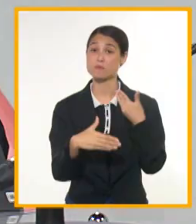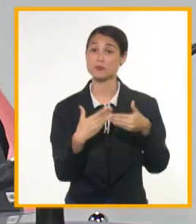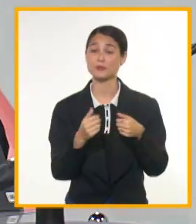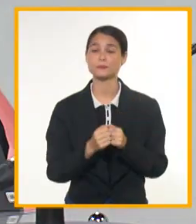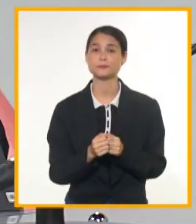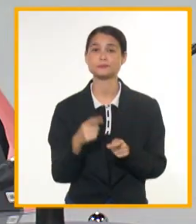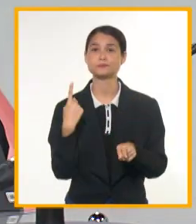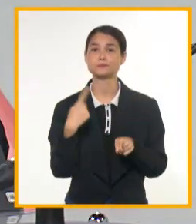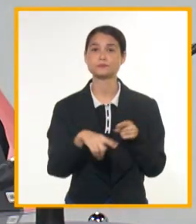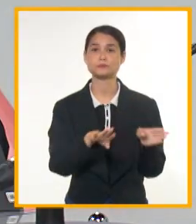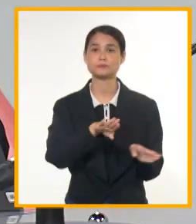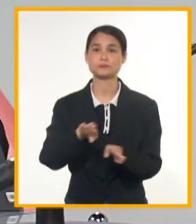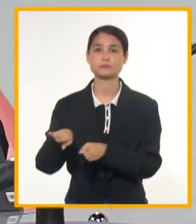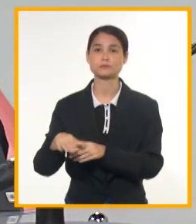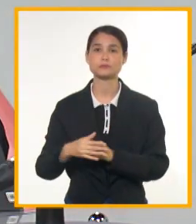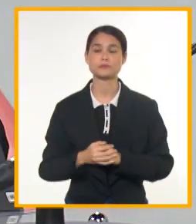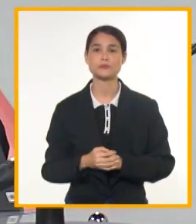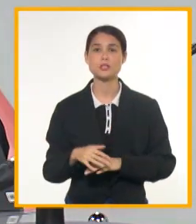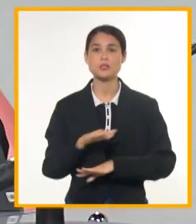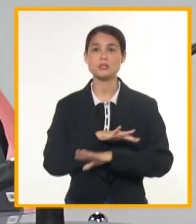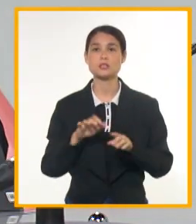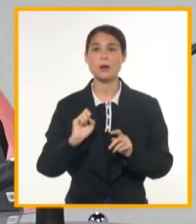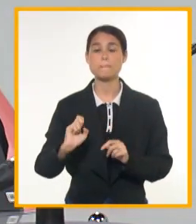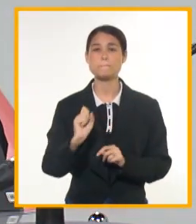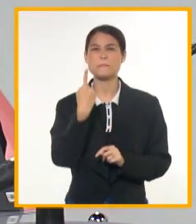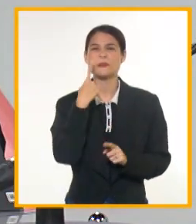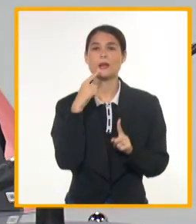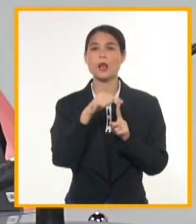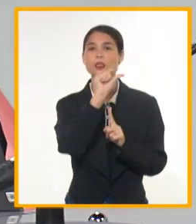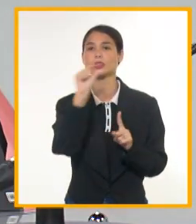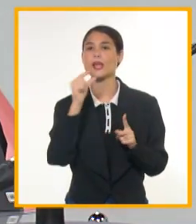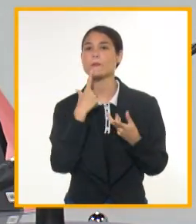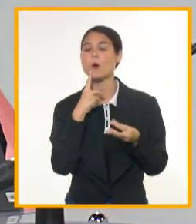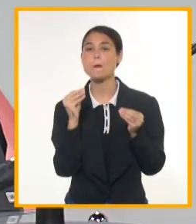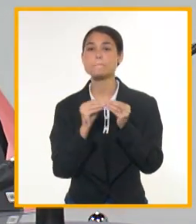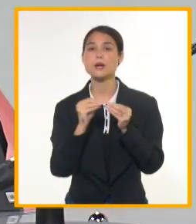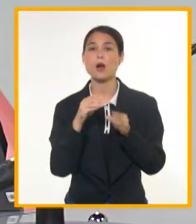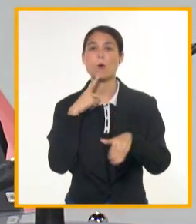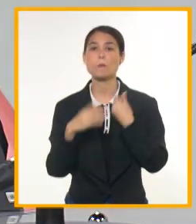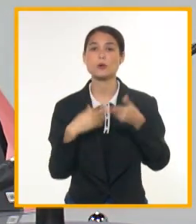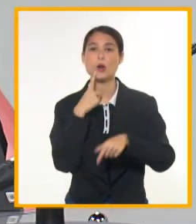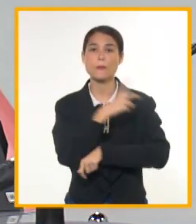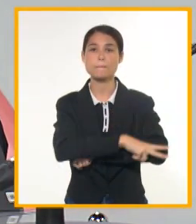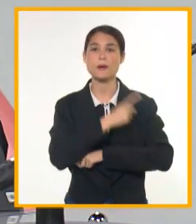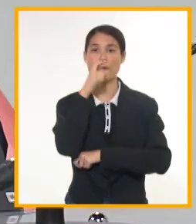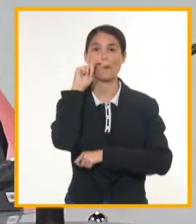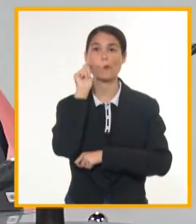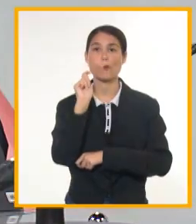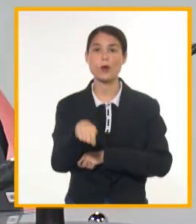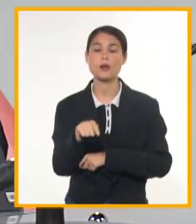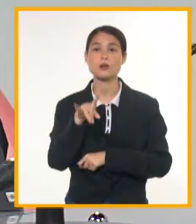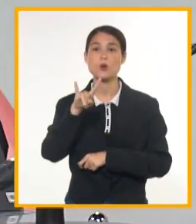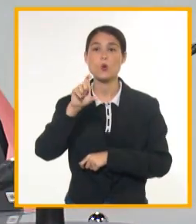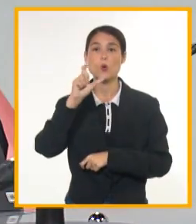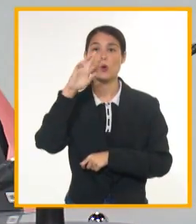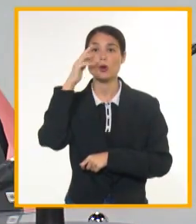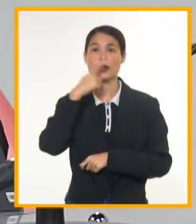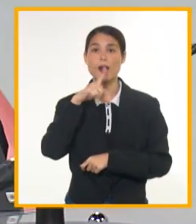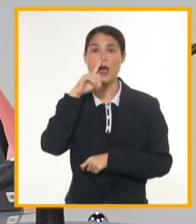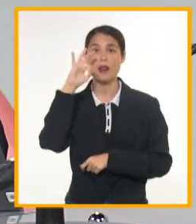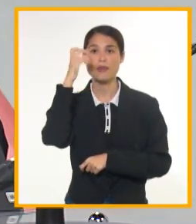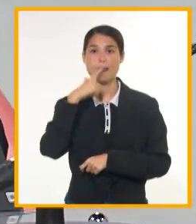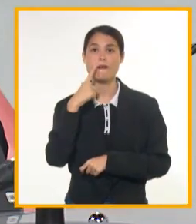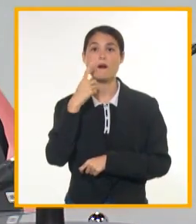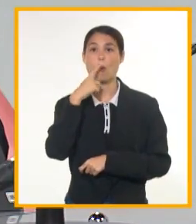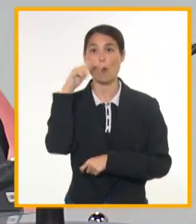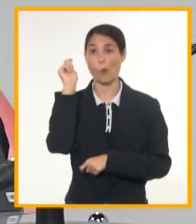que nos ocupa hoy en la Mesa Redonda, el tema Ucrania. Decía anteriormente, y quiero, bueno, de alguna manera disculparme, no es una televisora europea, es una